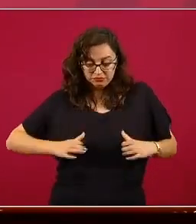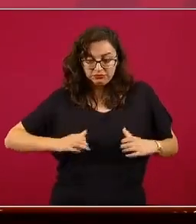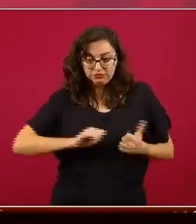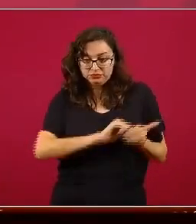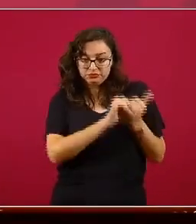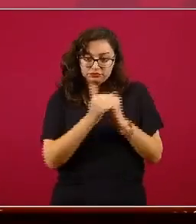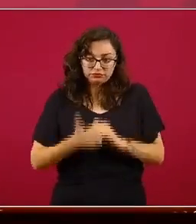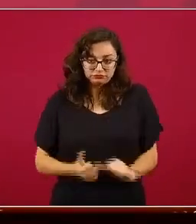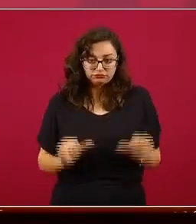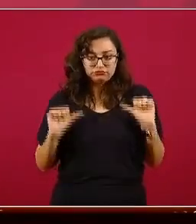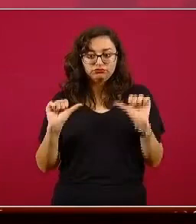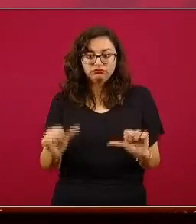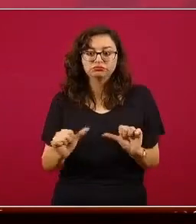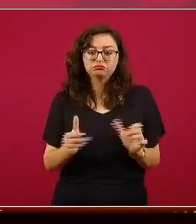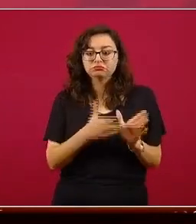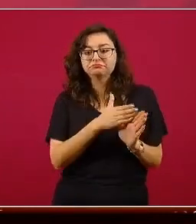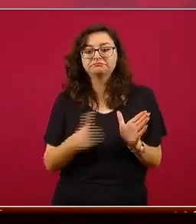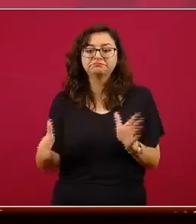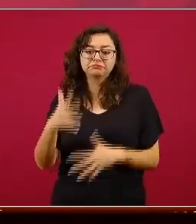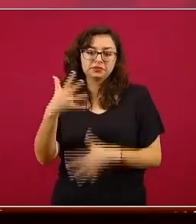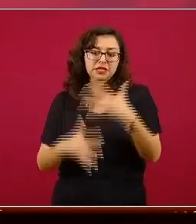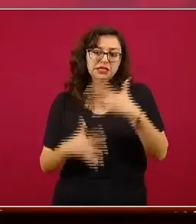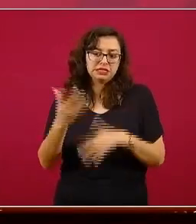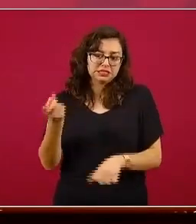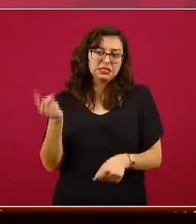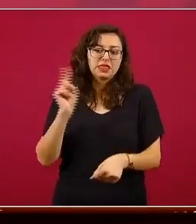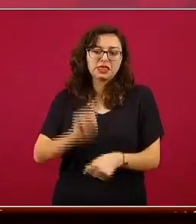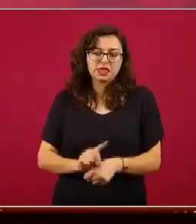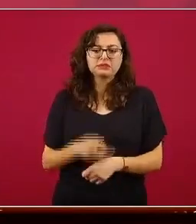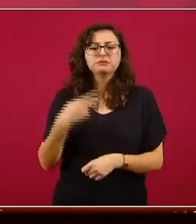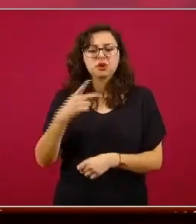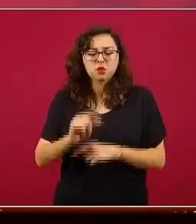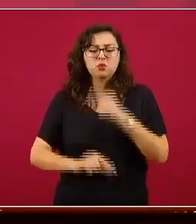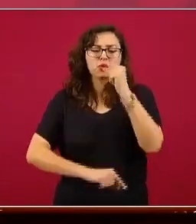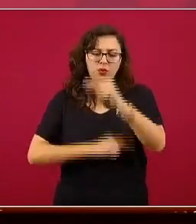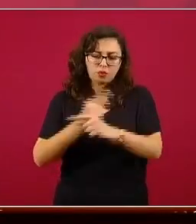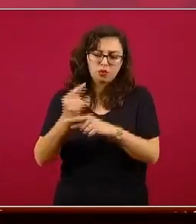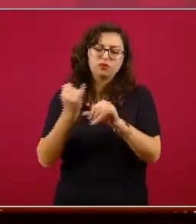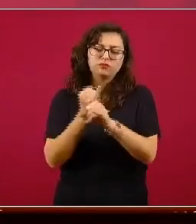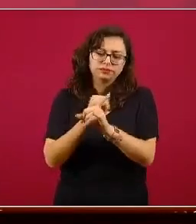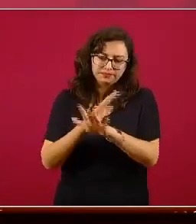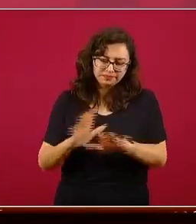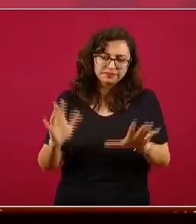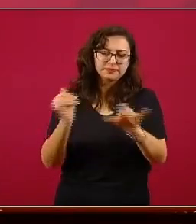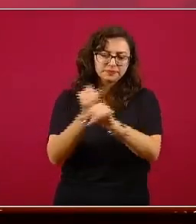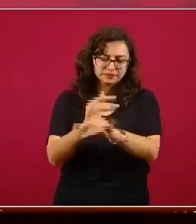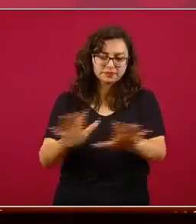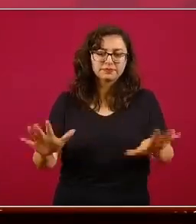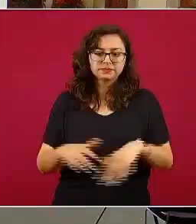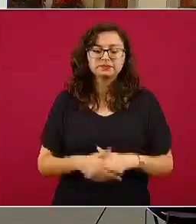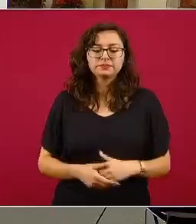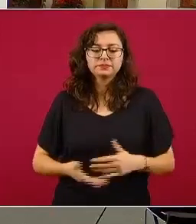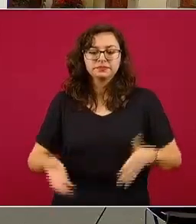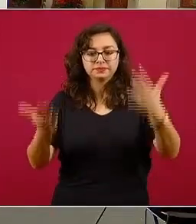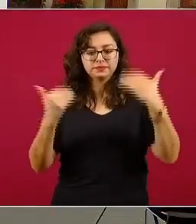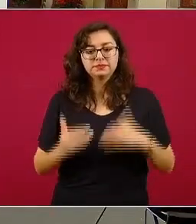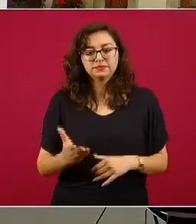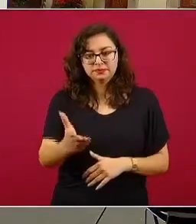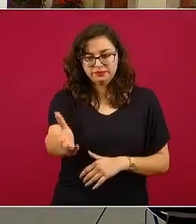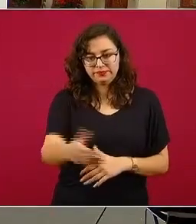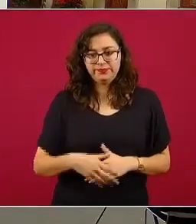sido vacunada, no tiene una protección inmediata. Pero lo iremos detallando conforme sea pertinente. Por favor.